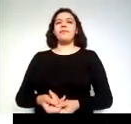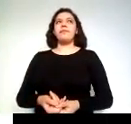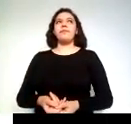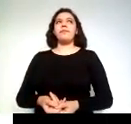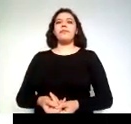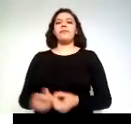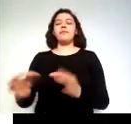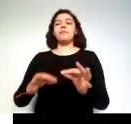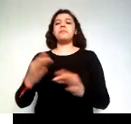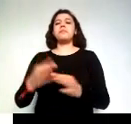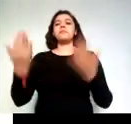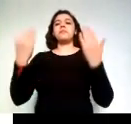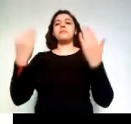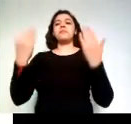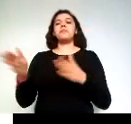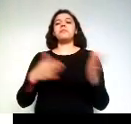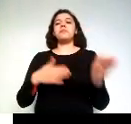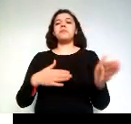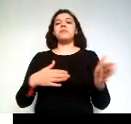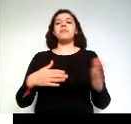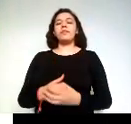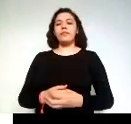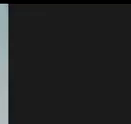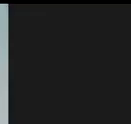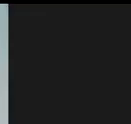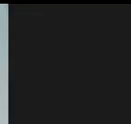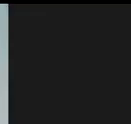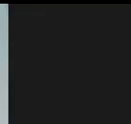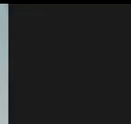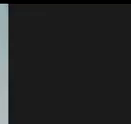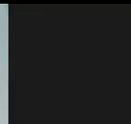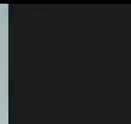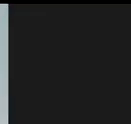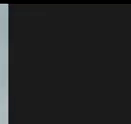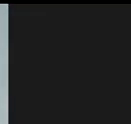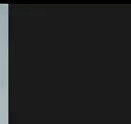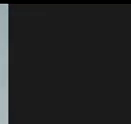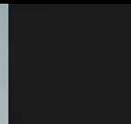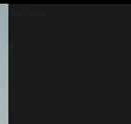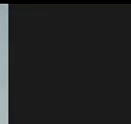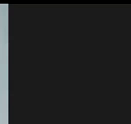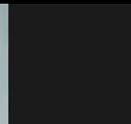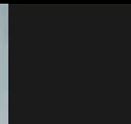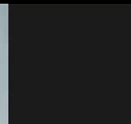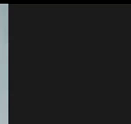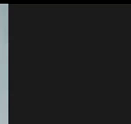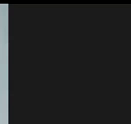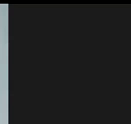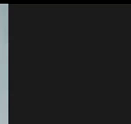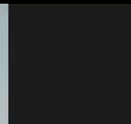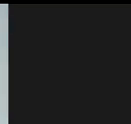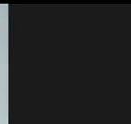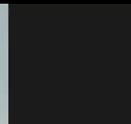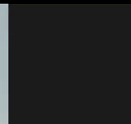Perfecto, pasamos a otra pregunta. Si el trabajador no quiere participar, ¿se le puede obligar a realizar las encuestas? En caso de que no, ¿cómo